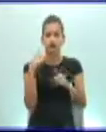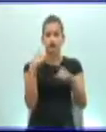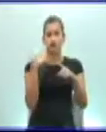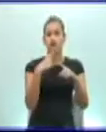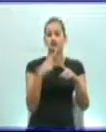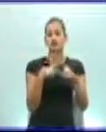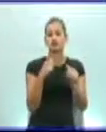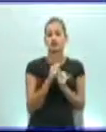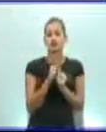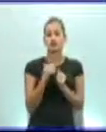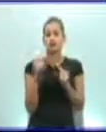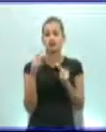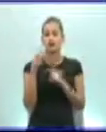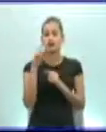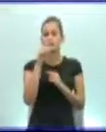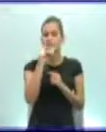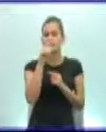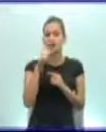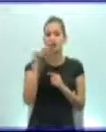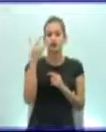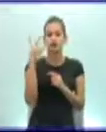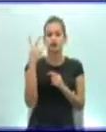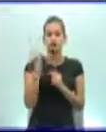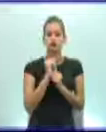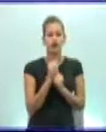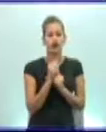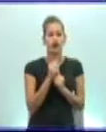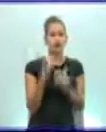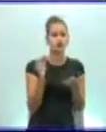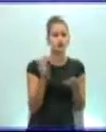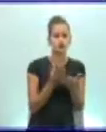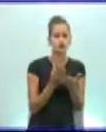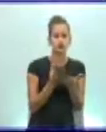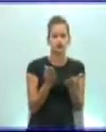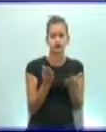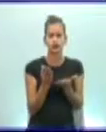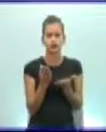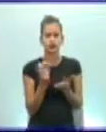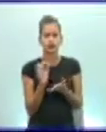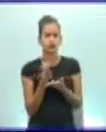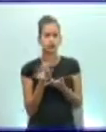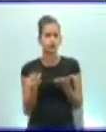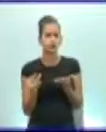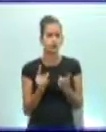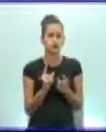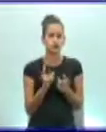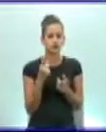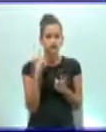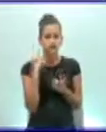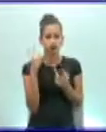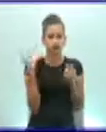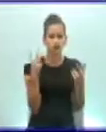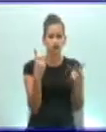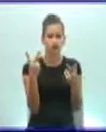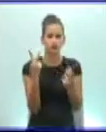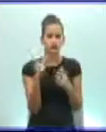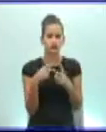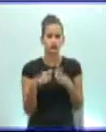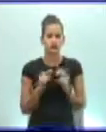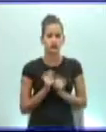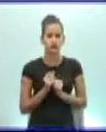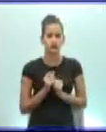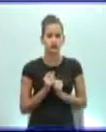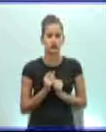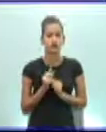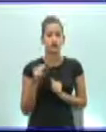porque hay estudiantes que no consideran las dos soluciones, que va a ser raíz de 2 y menos raíz de 2. Esto es importante. También podemos tratarlo como